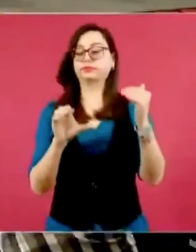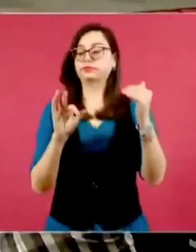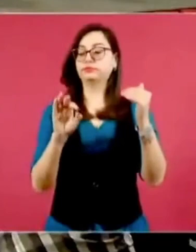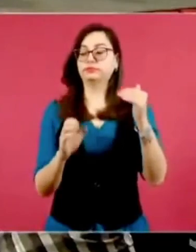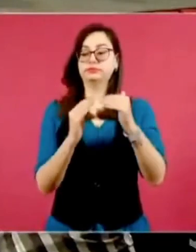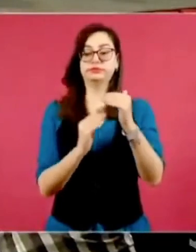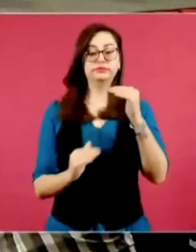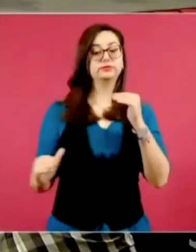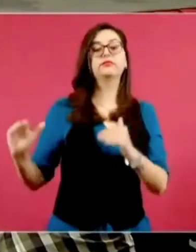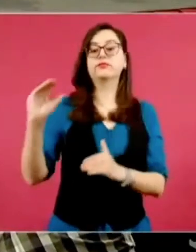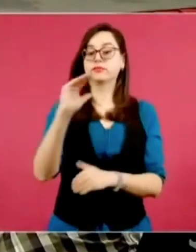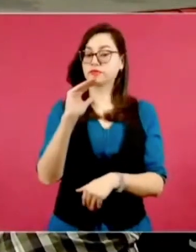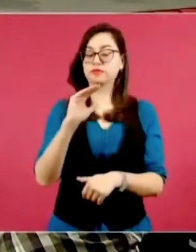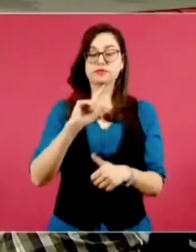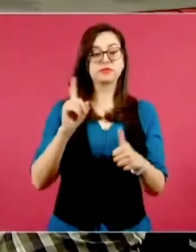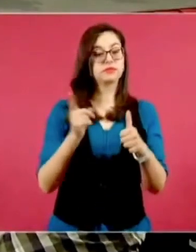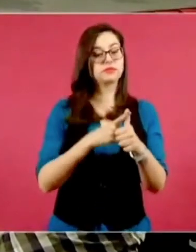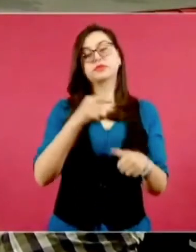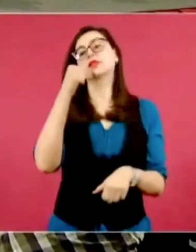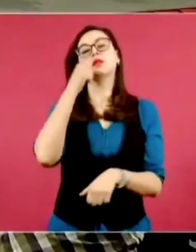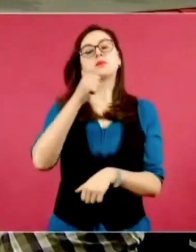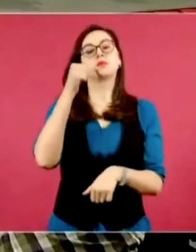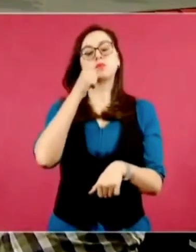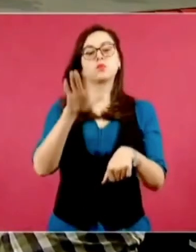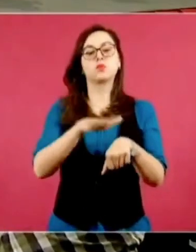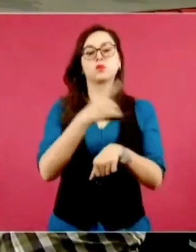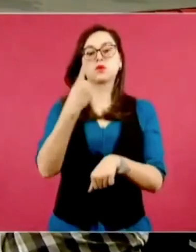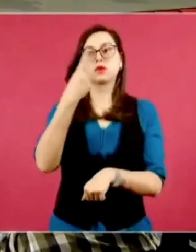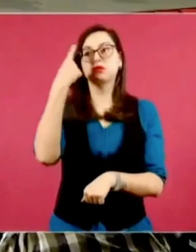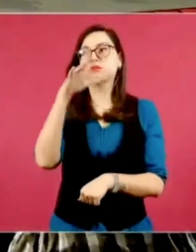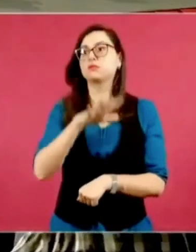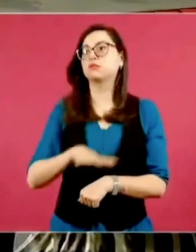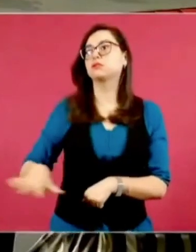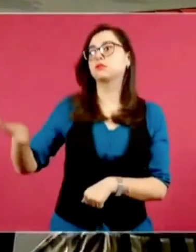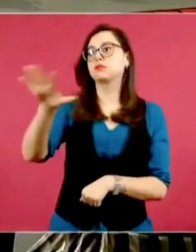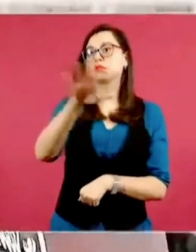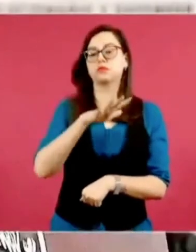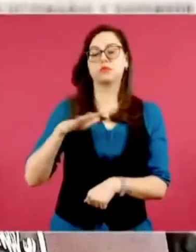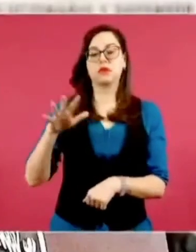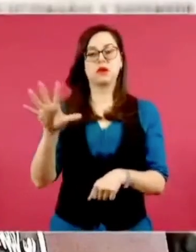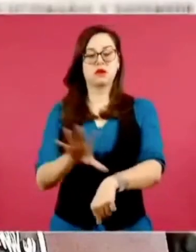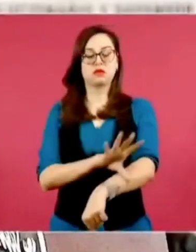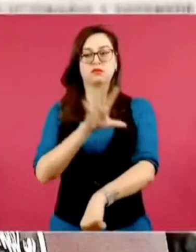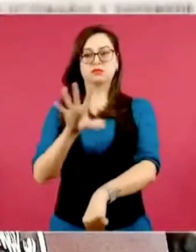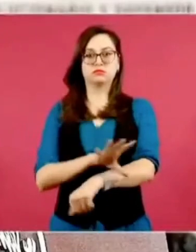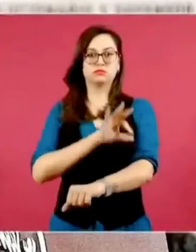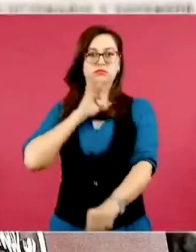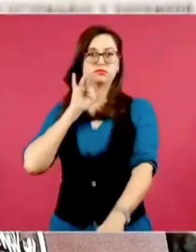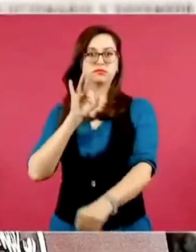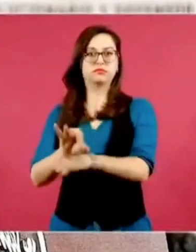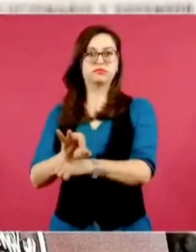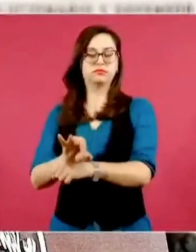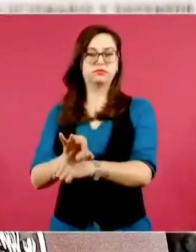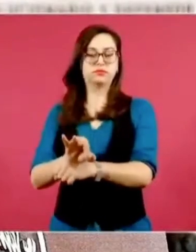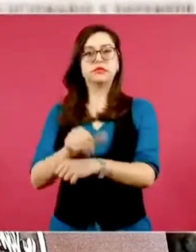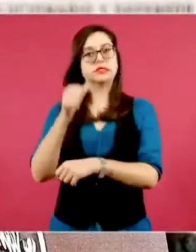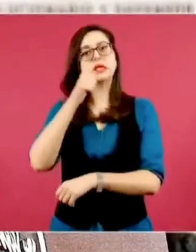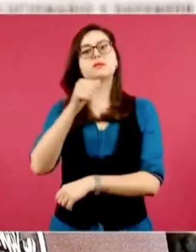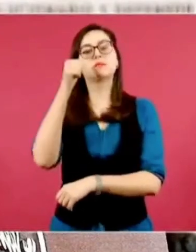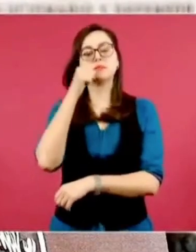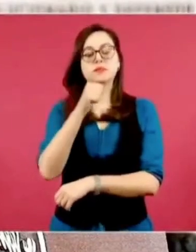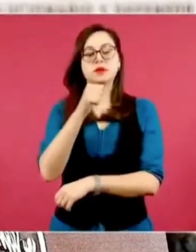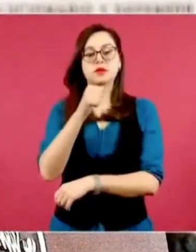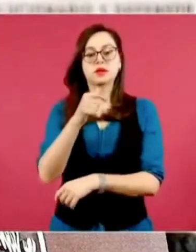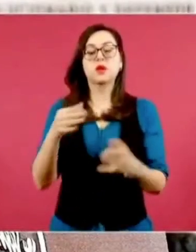de la continuidad y accesibilidad del servicio público de electricidad. Finalmente,